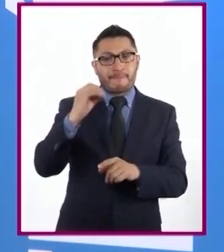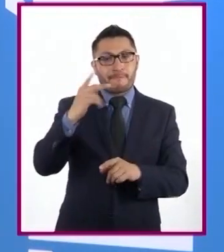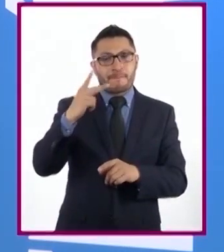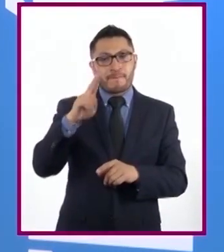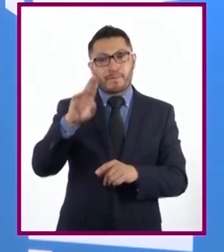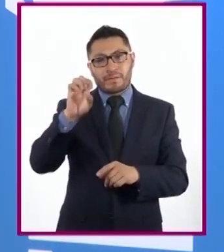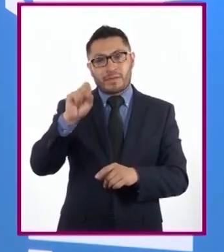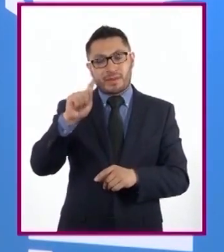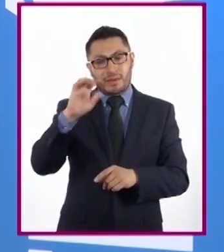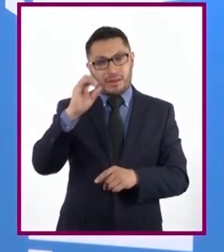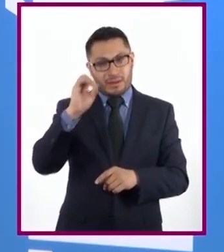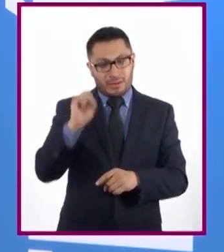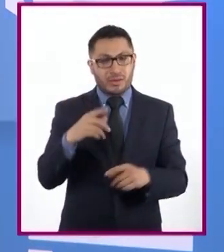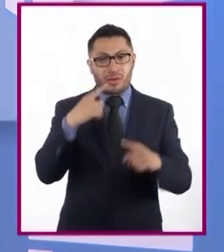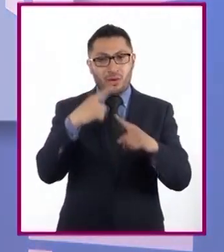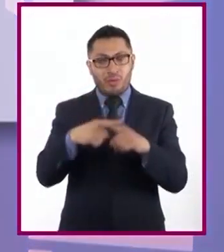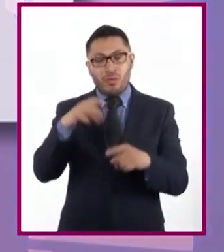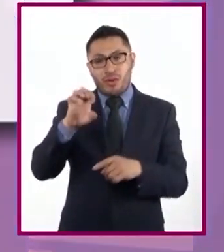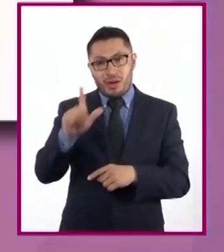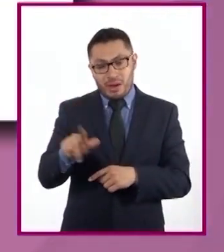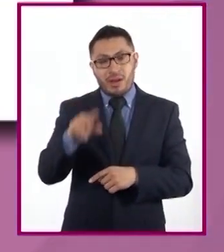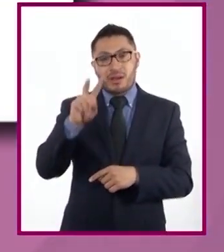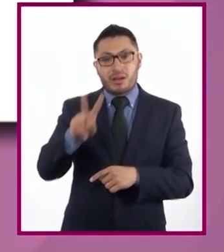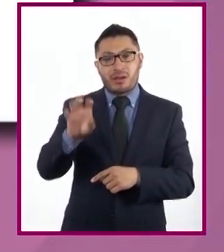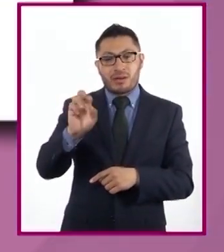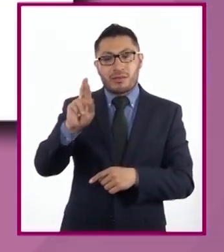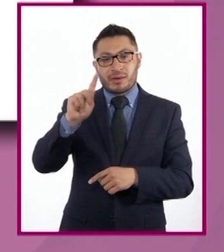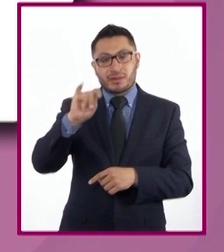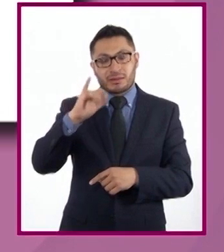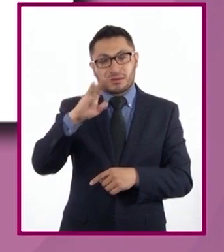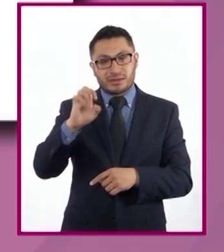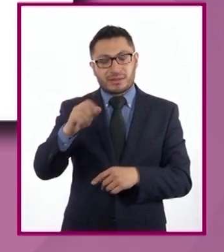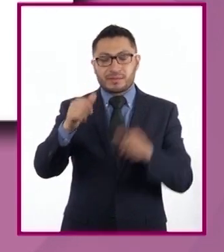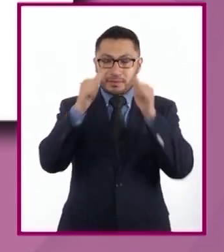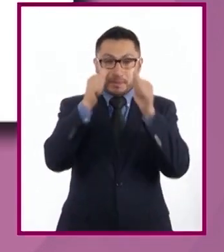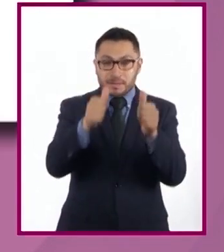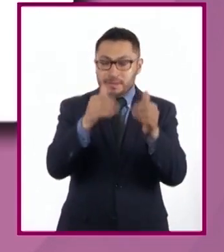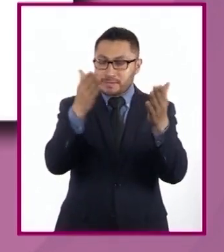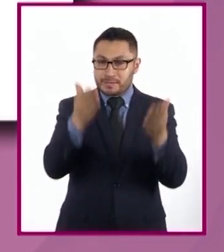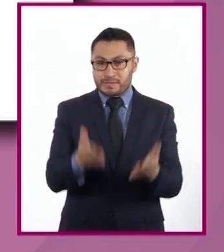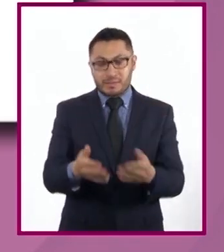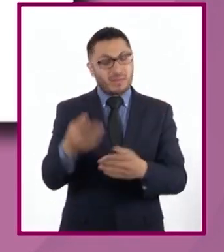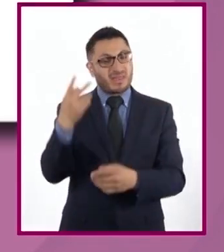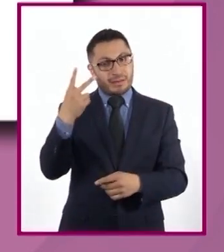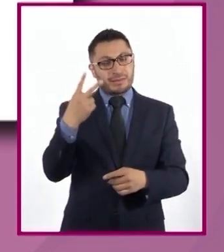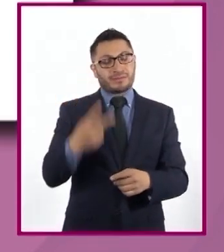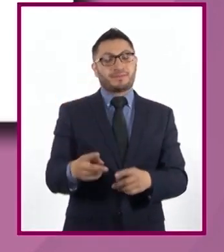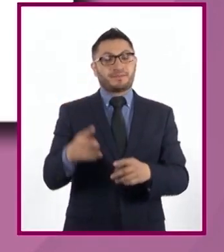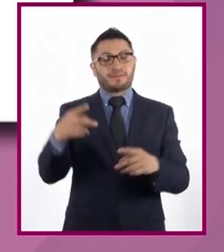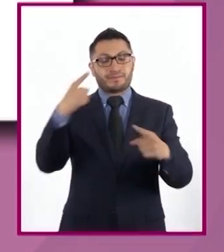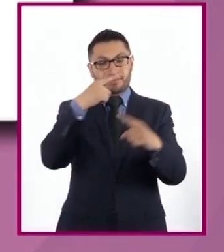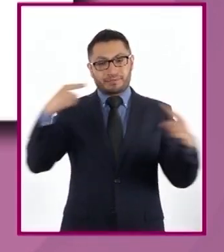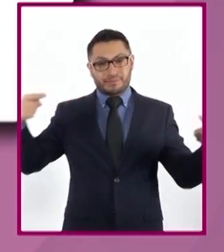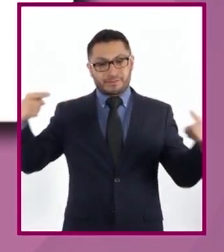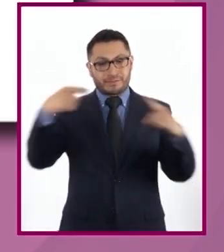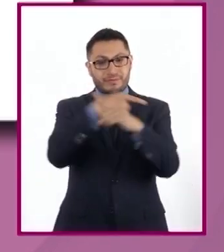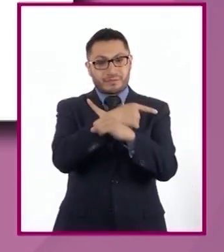el vértice. Observen. Centren su atención en este par de piezas que se